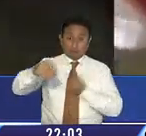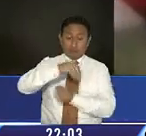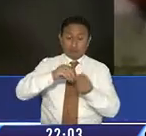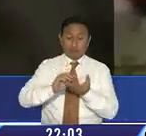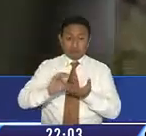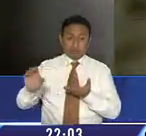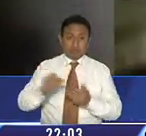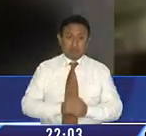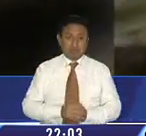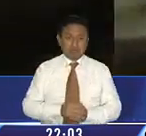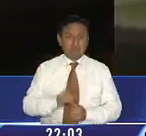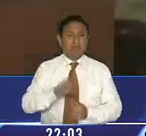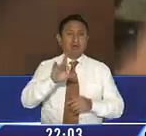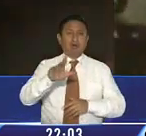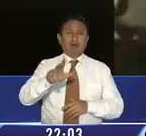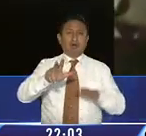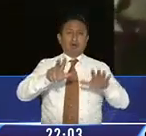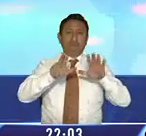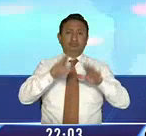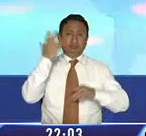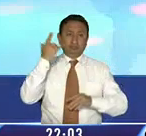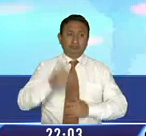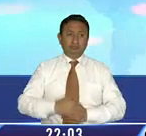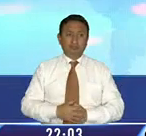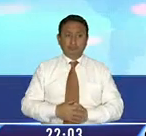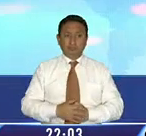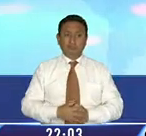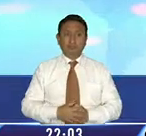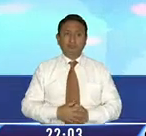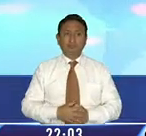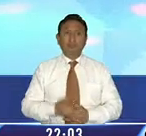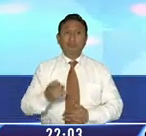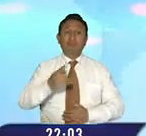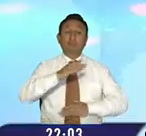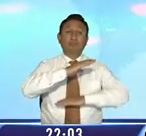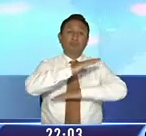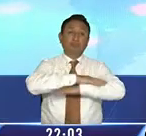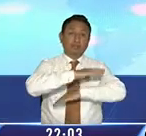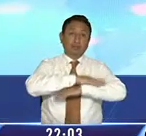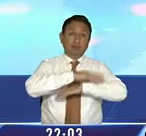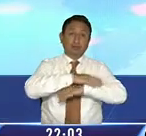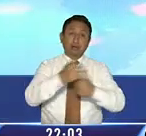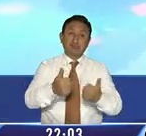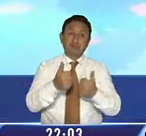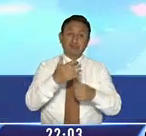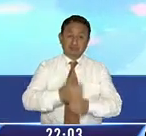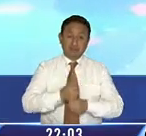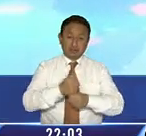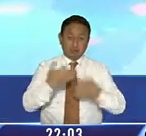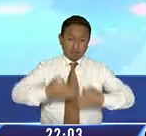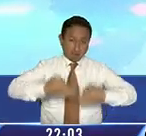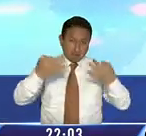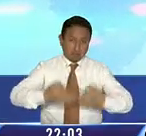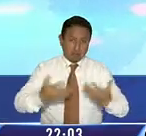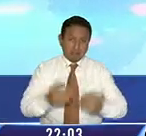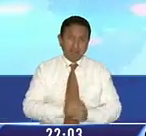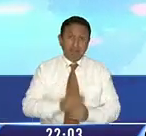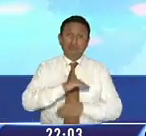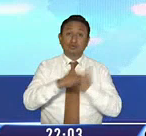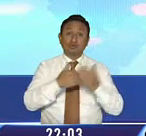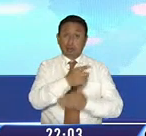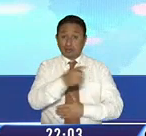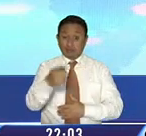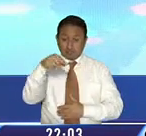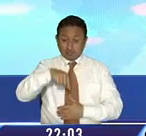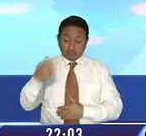en apenas 8 días. Esta plataforma es una plataforma rentable, segura, garantizada, donde todos ustedes pueden